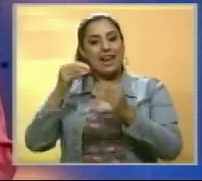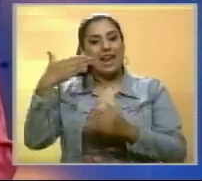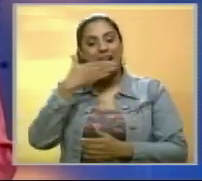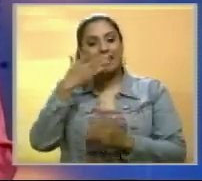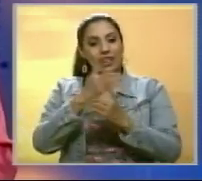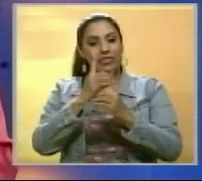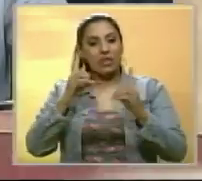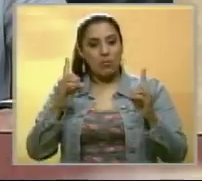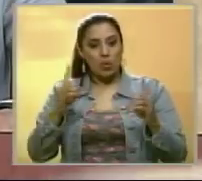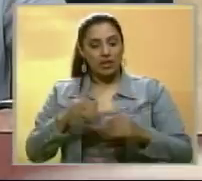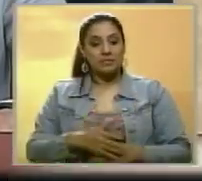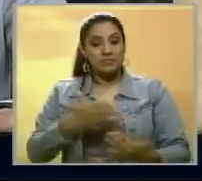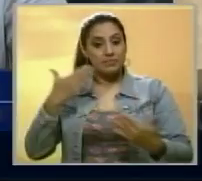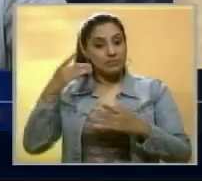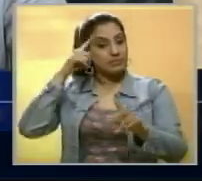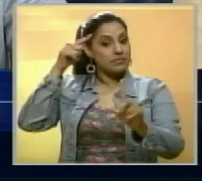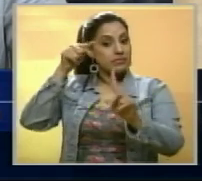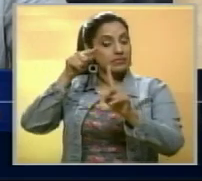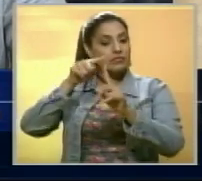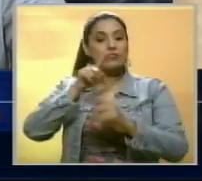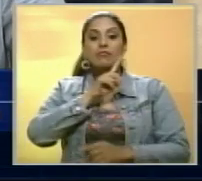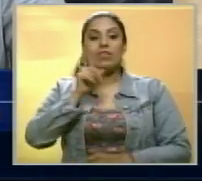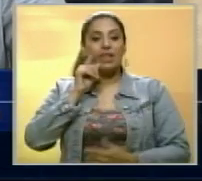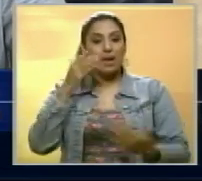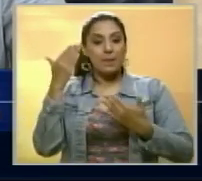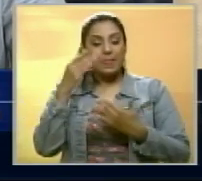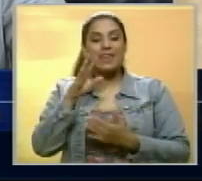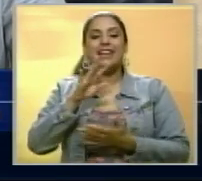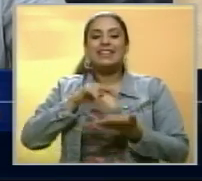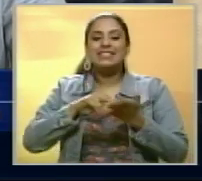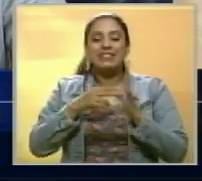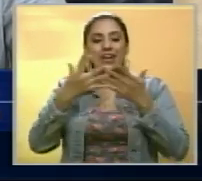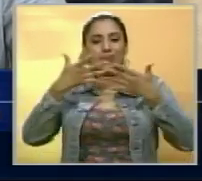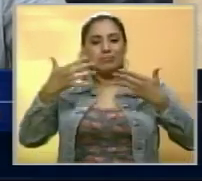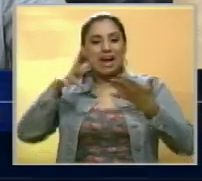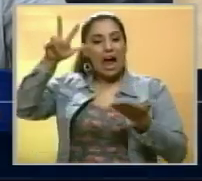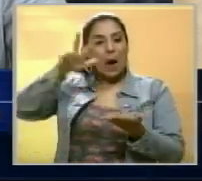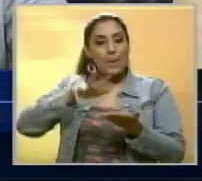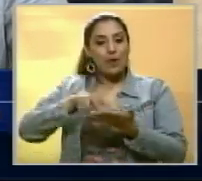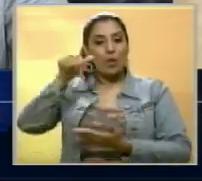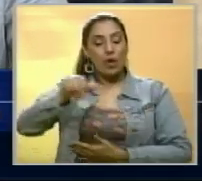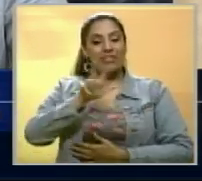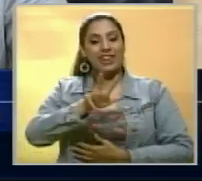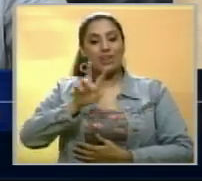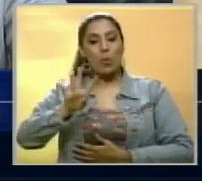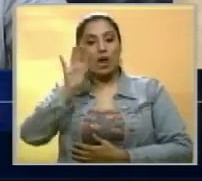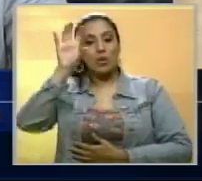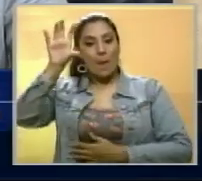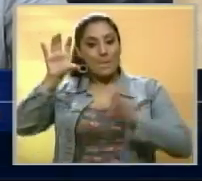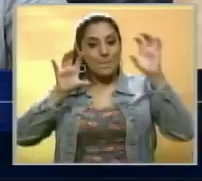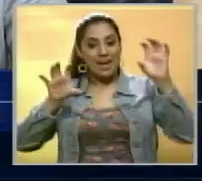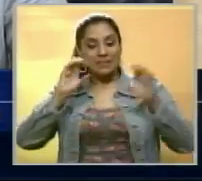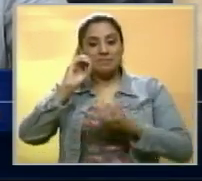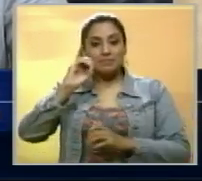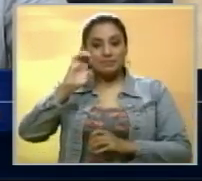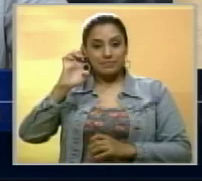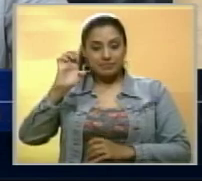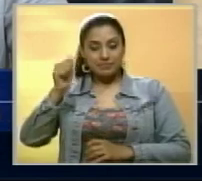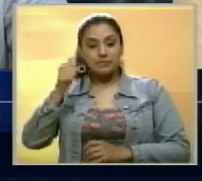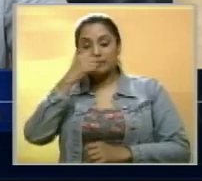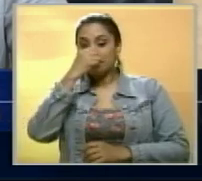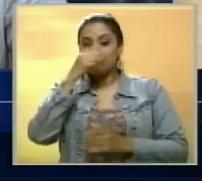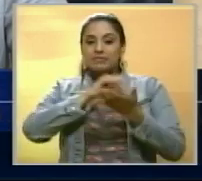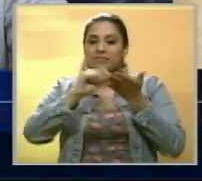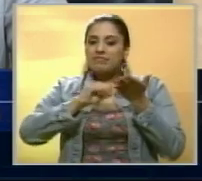Carta Democrática. El logro al que hace referencia Rodríguez se refiere a un texto aprobado hoy por los 34 países de la OEA, en el que suscriben